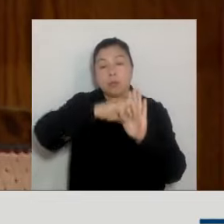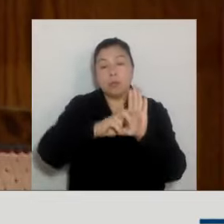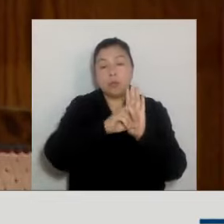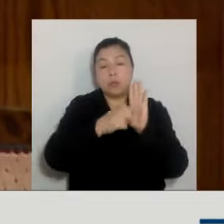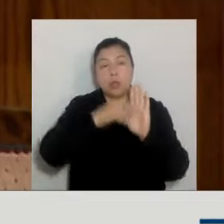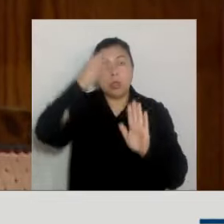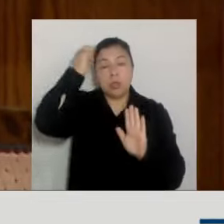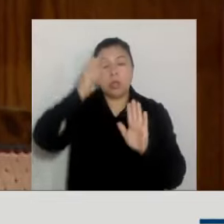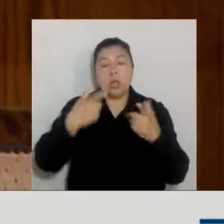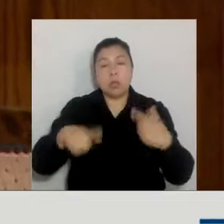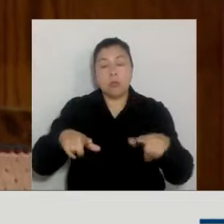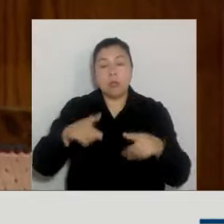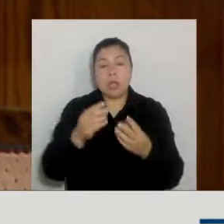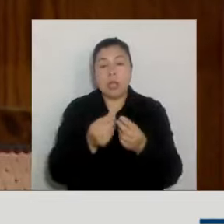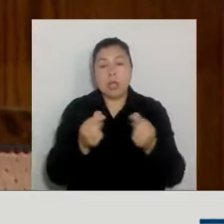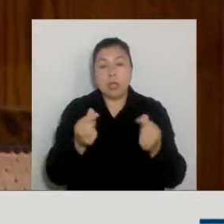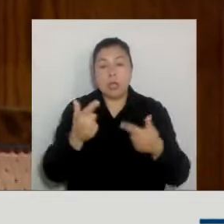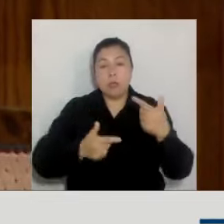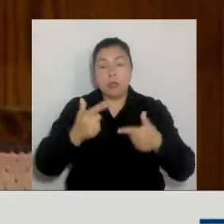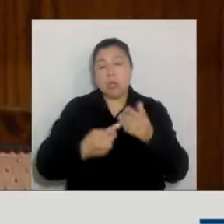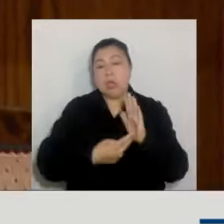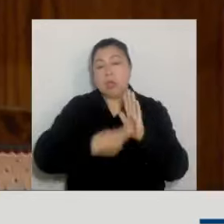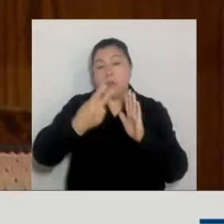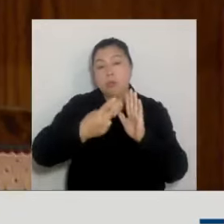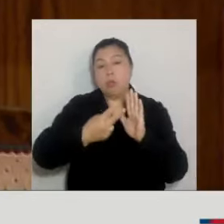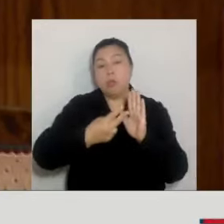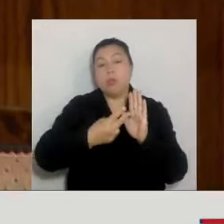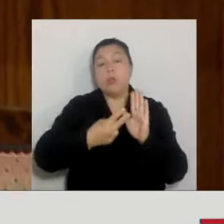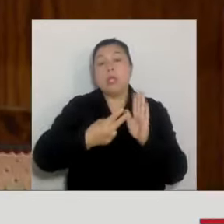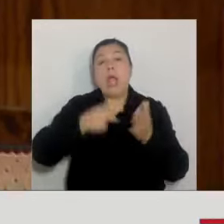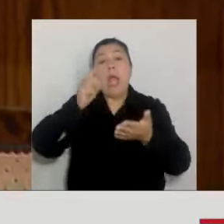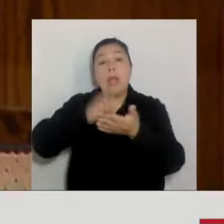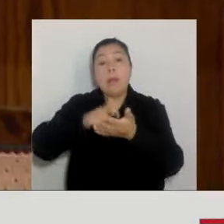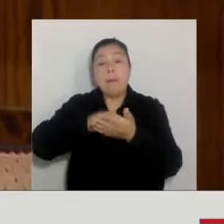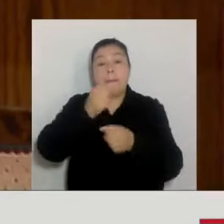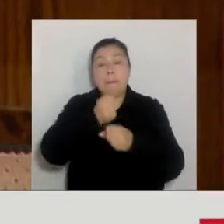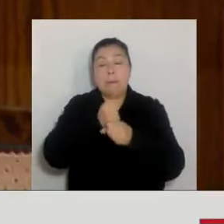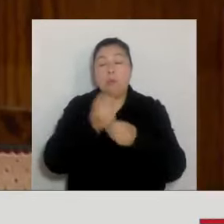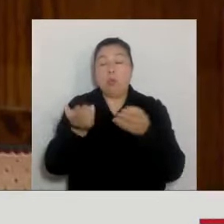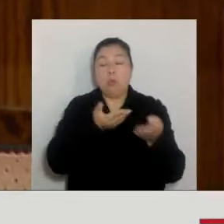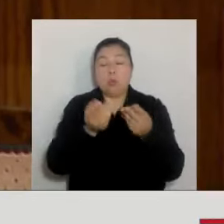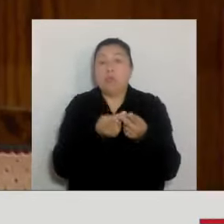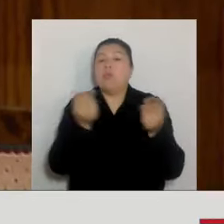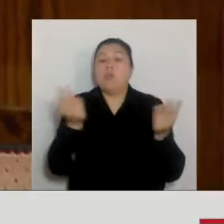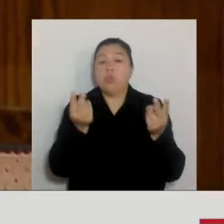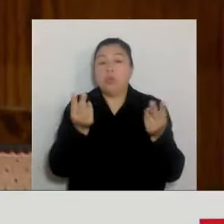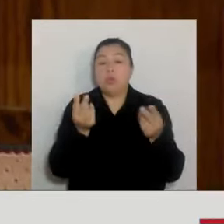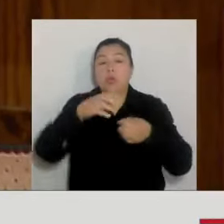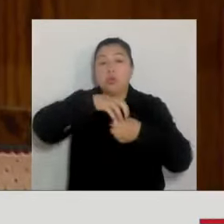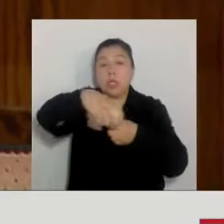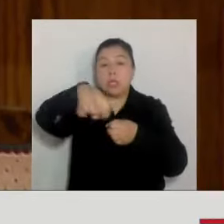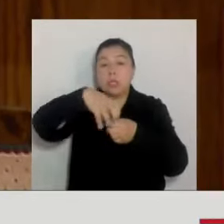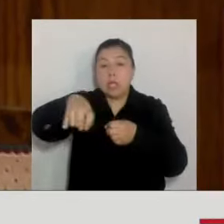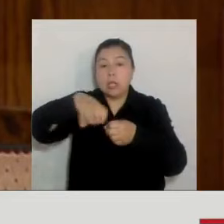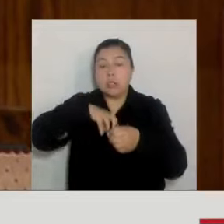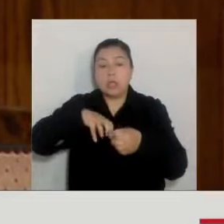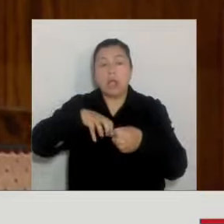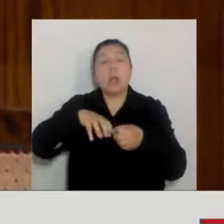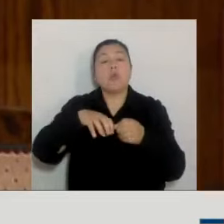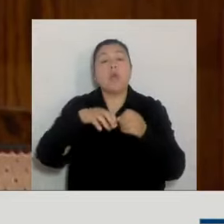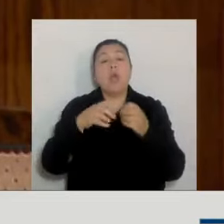agencia para la calidad de las políticas públicas y la productividad como un servicio público descentralizado de carácter técnico